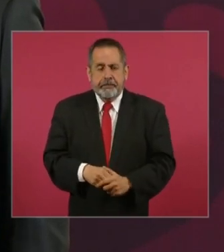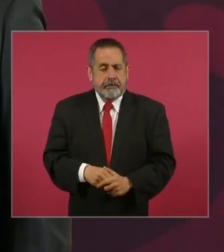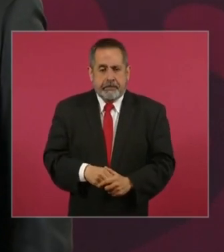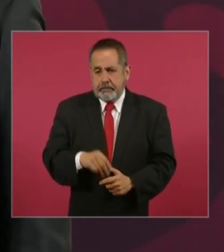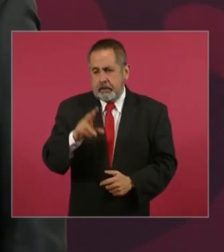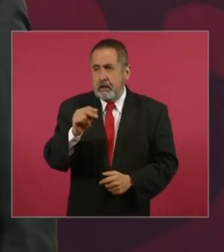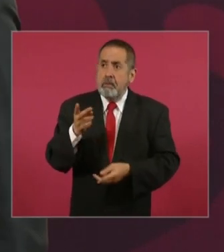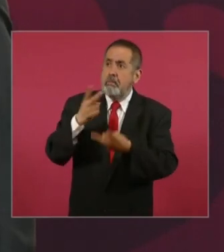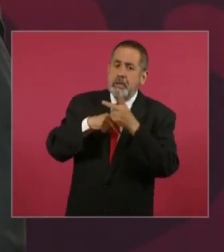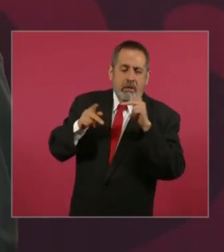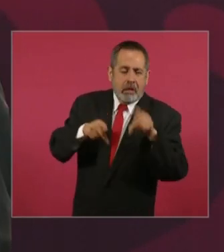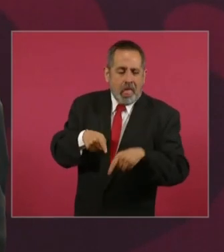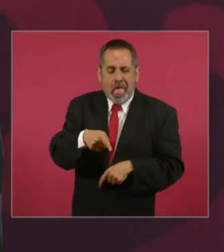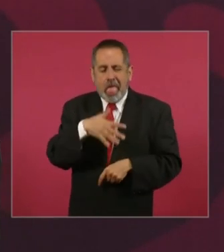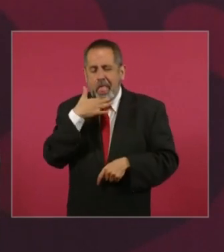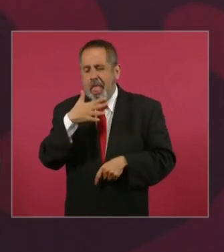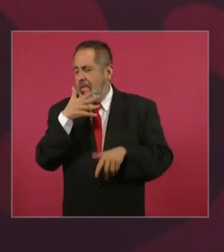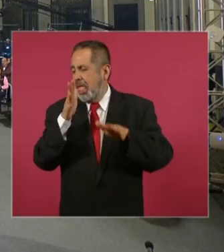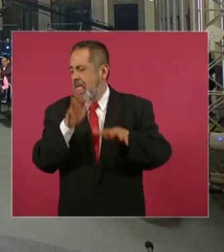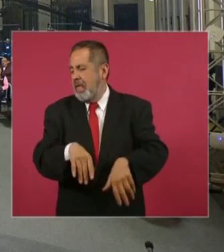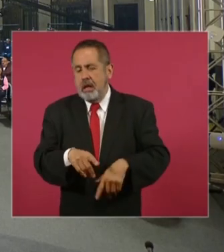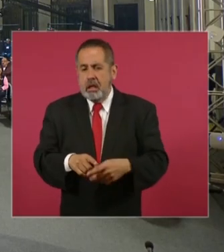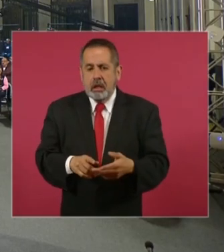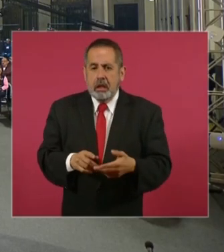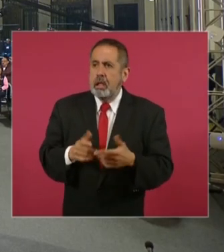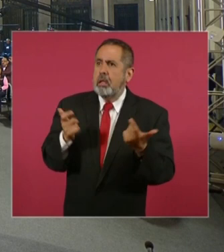ya no van a llegar turistas.